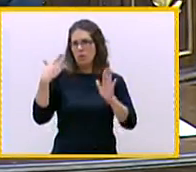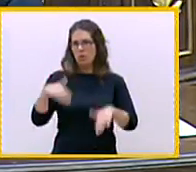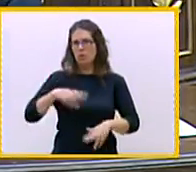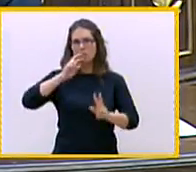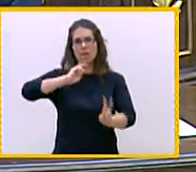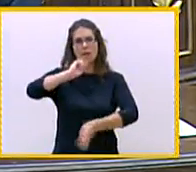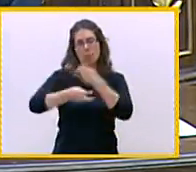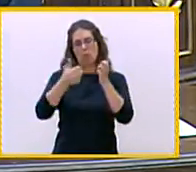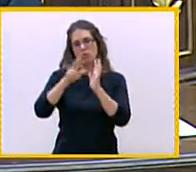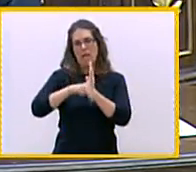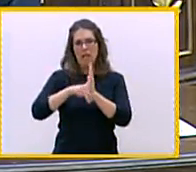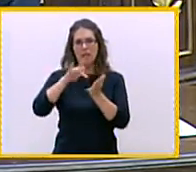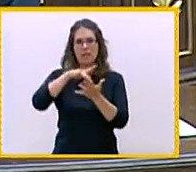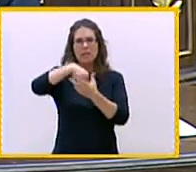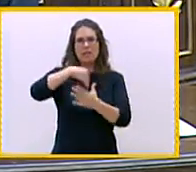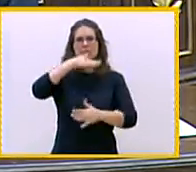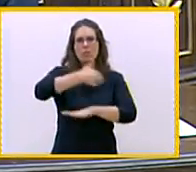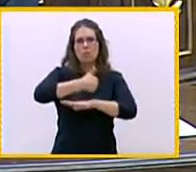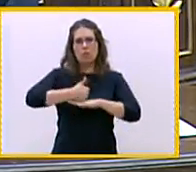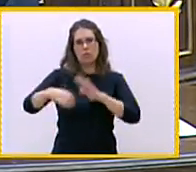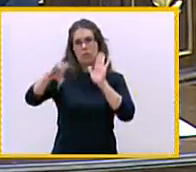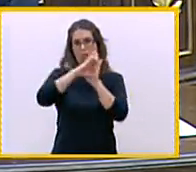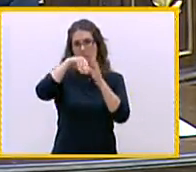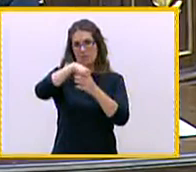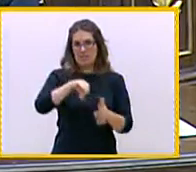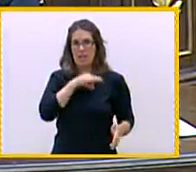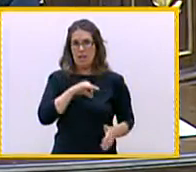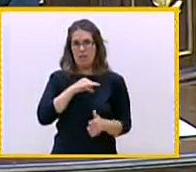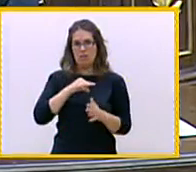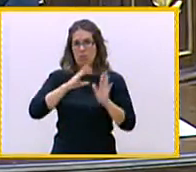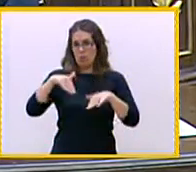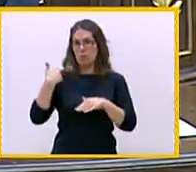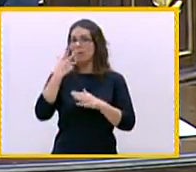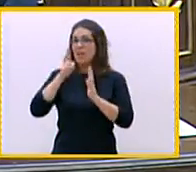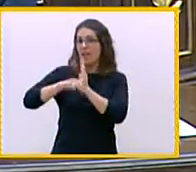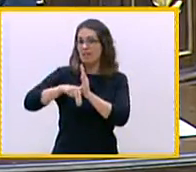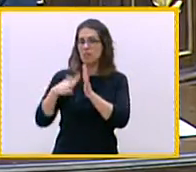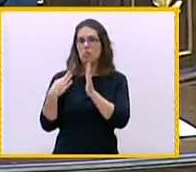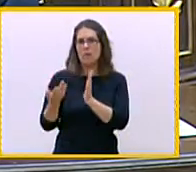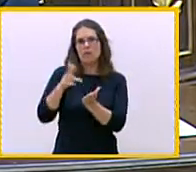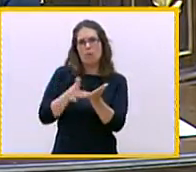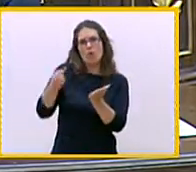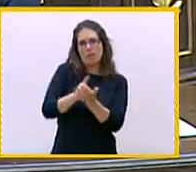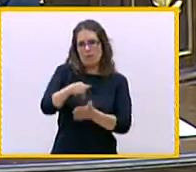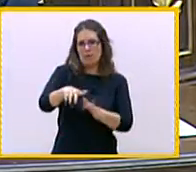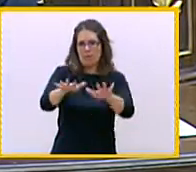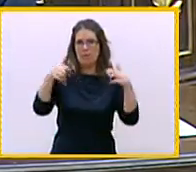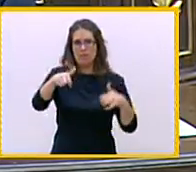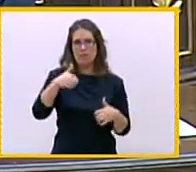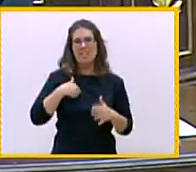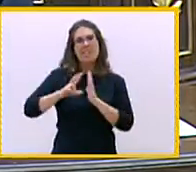en el Tribunal Constitucional en el Senado y que ese retraso se pueda repetir en esta Cámara. Un retraso ya